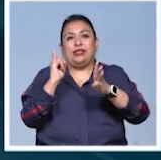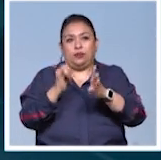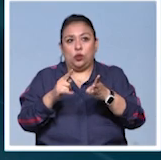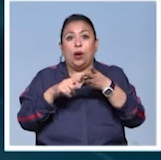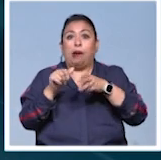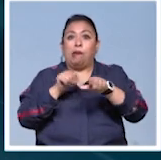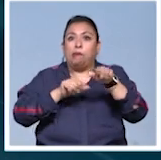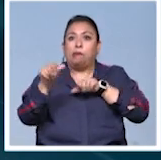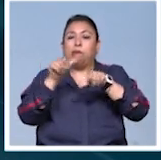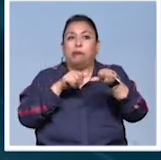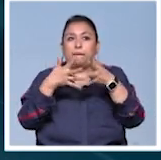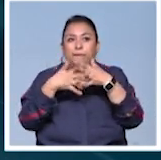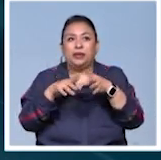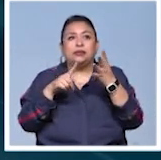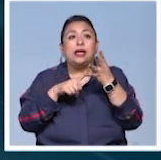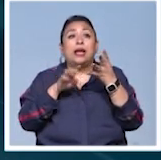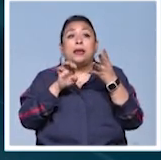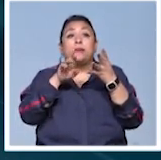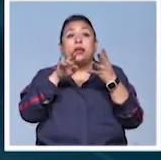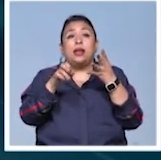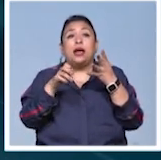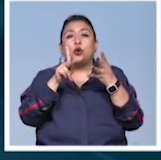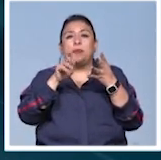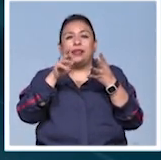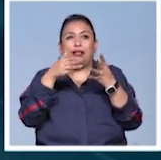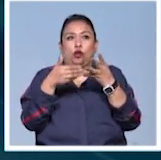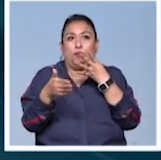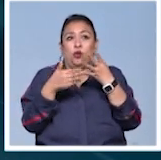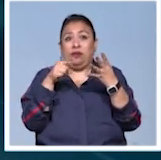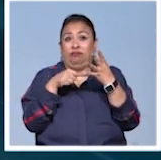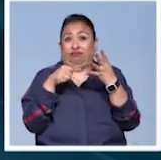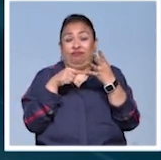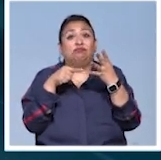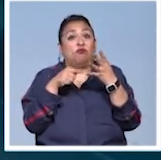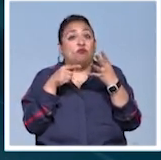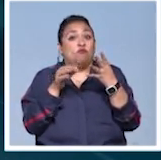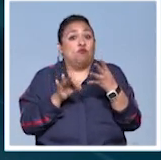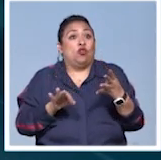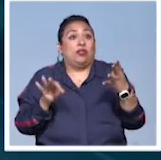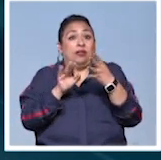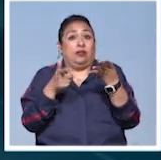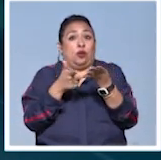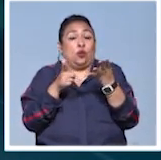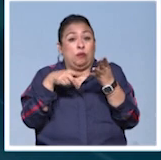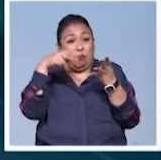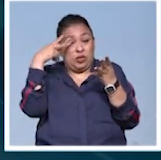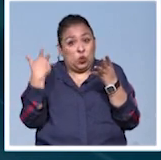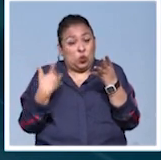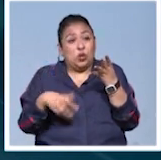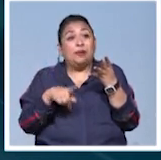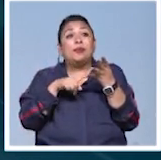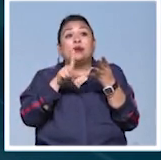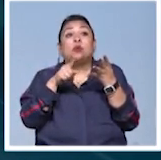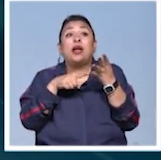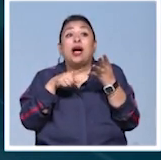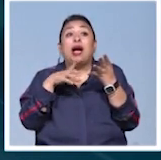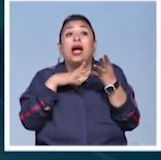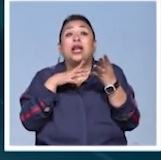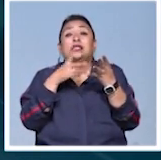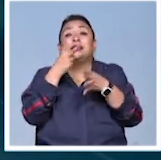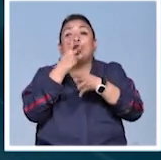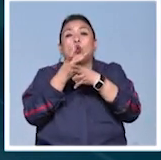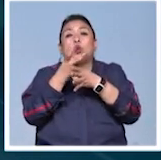mixto. Emiliano Hernández va a competir en pentatlón moderno y es una de las cartas más fuertes de la delegación mexicana, luego de que llega como